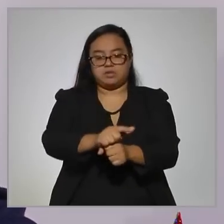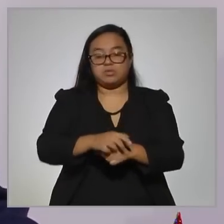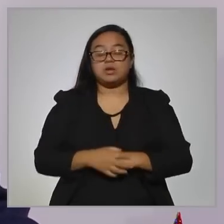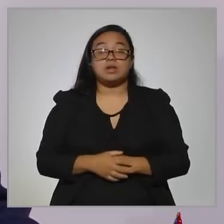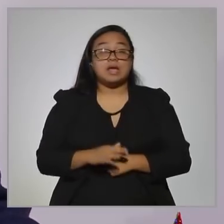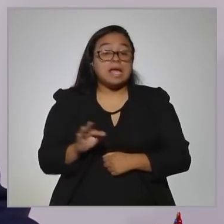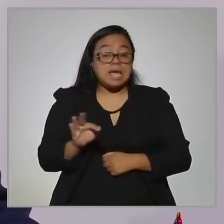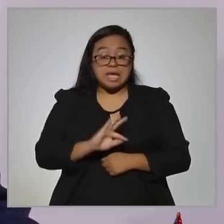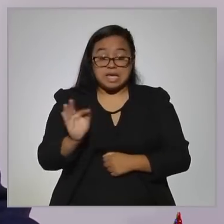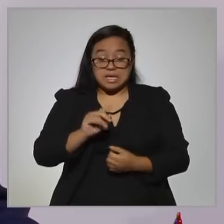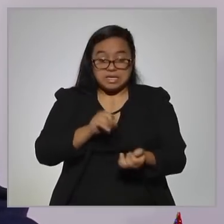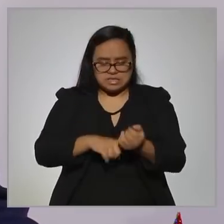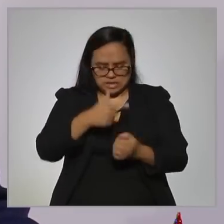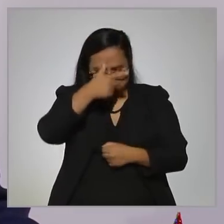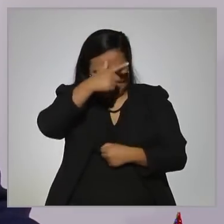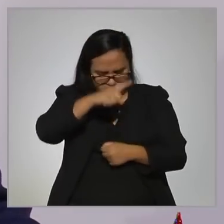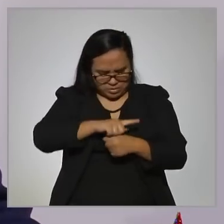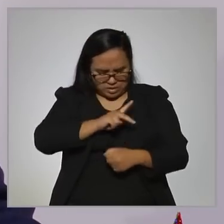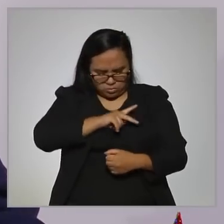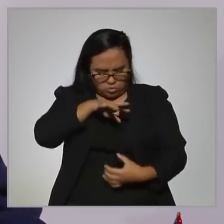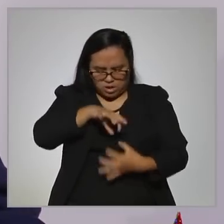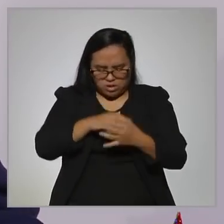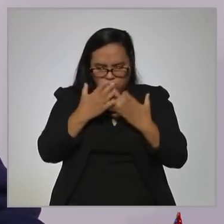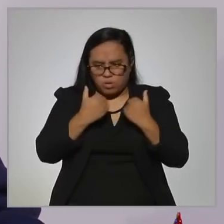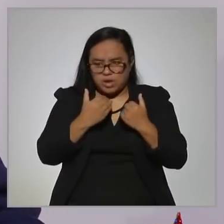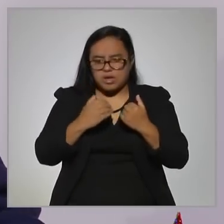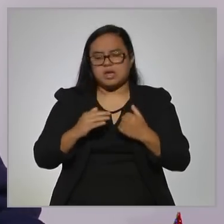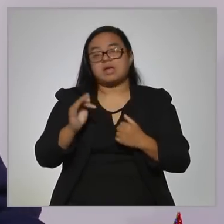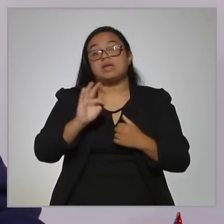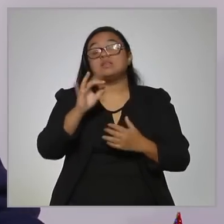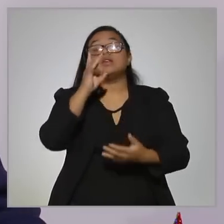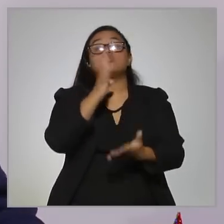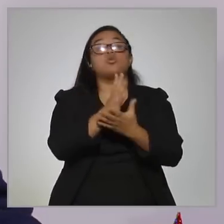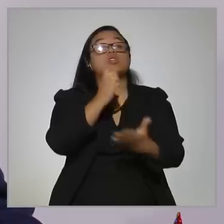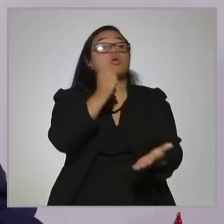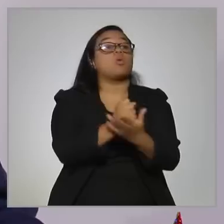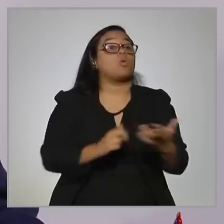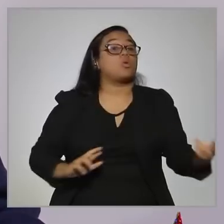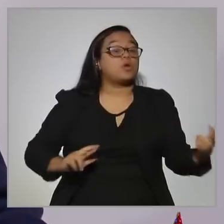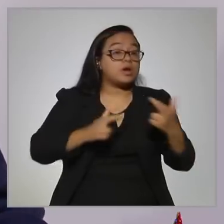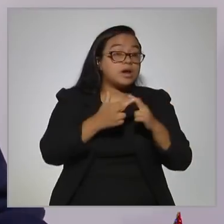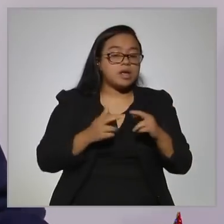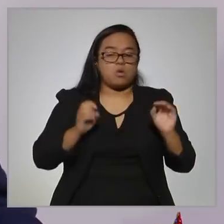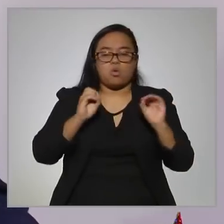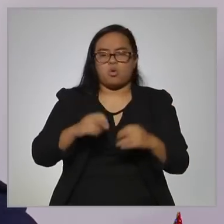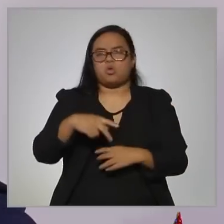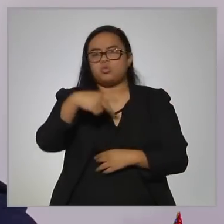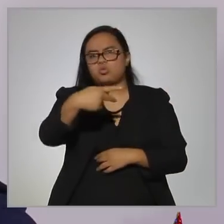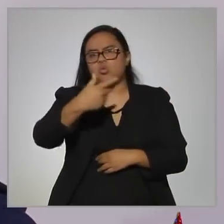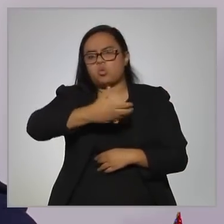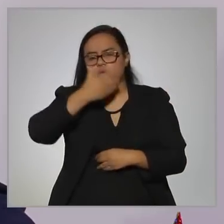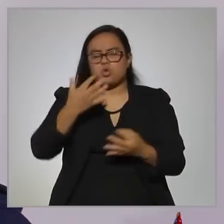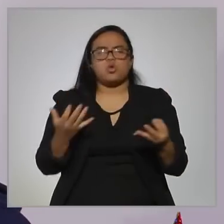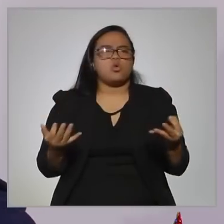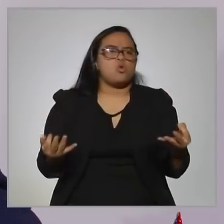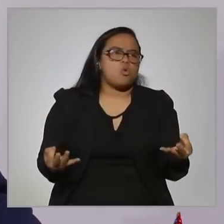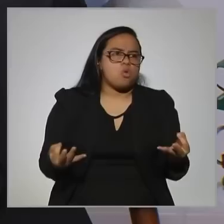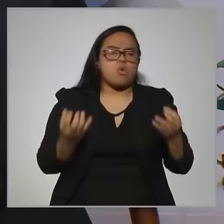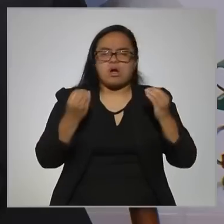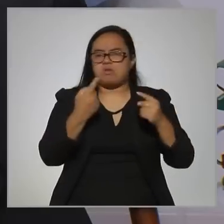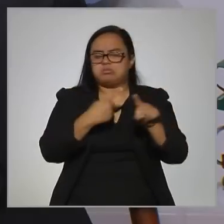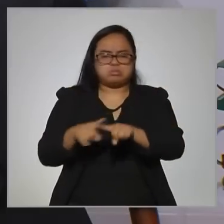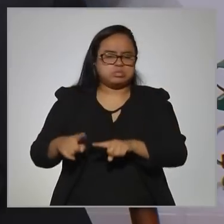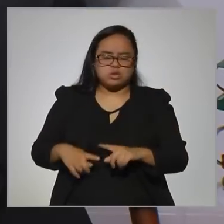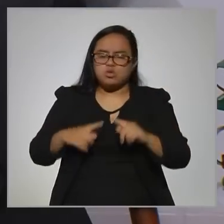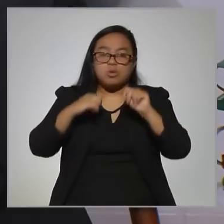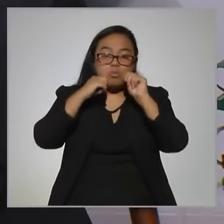no hay ese acercamiento espiritual, que puede ser de muchas maneras, no importa la religión o la práctica del yoga o lo que sea,